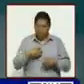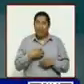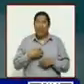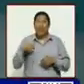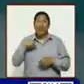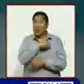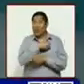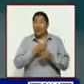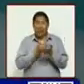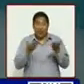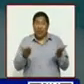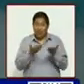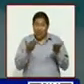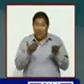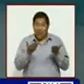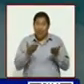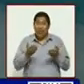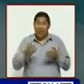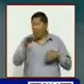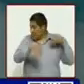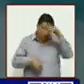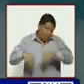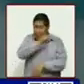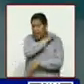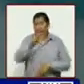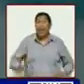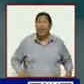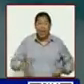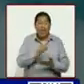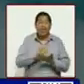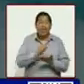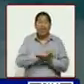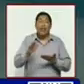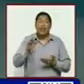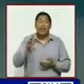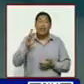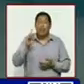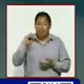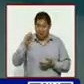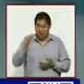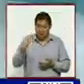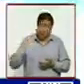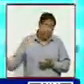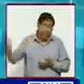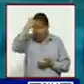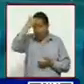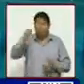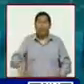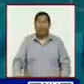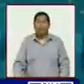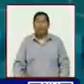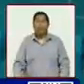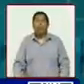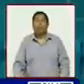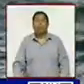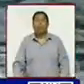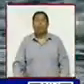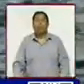Y estamos nada más y nada menos que en la piscina municipal de Santa Rosa, presentes en el alto.